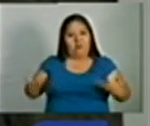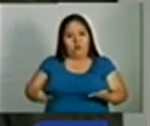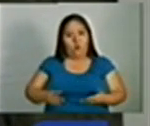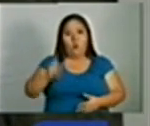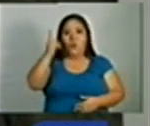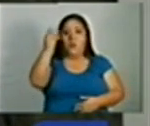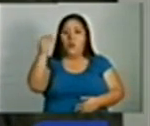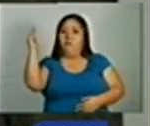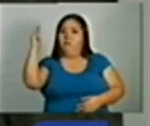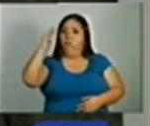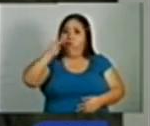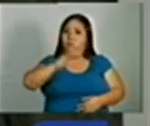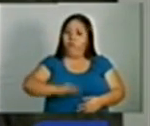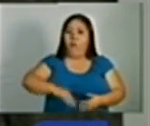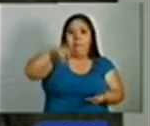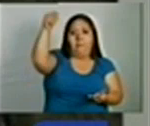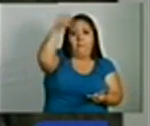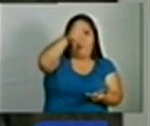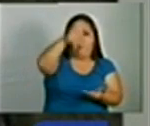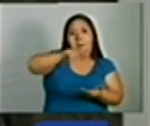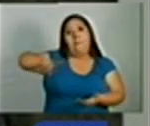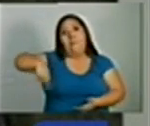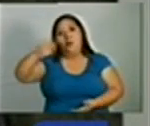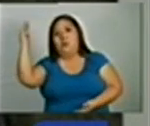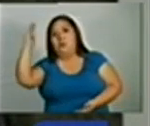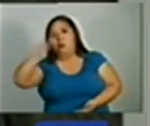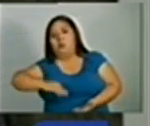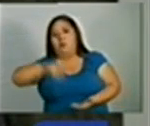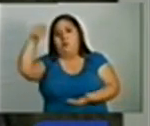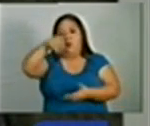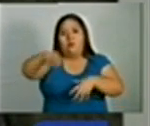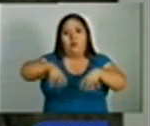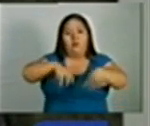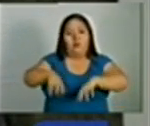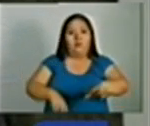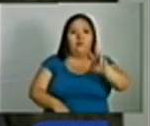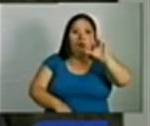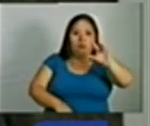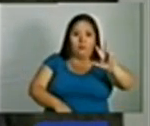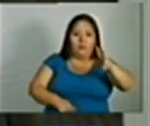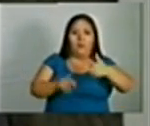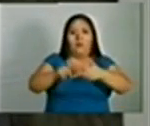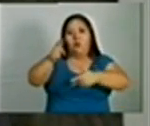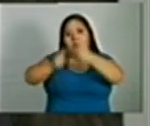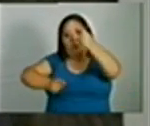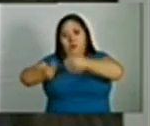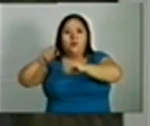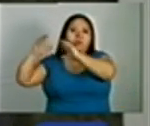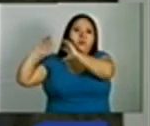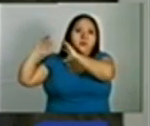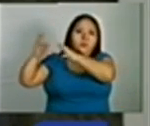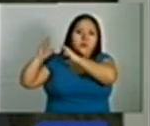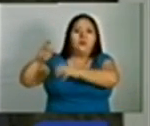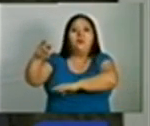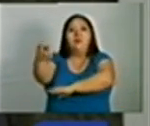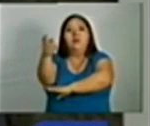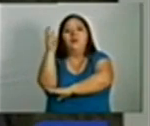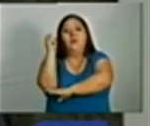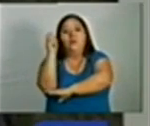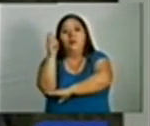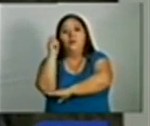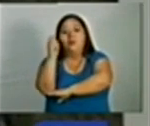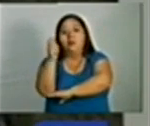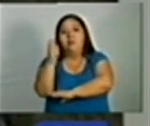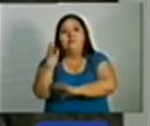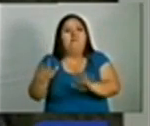un día, mañana también. Van a ser en 3 departamentos, como ya lo mencioné antes, va a ser Usulután, Sonsonate y La Libertad.